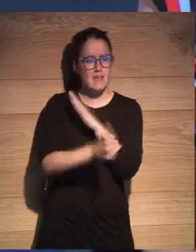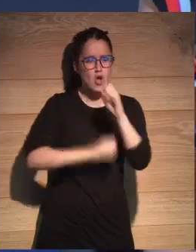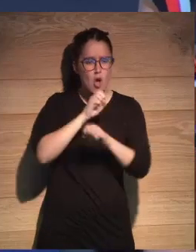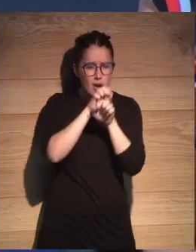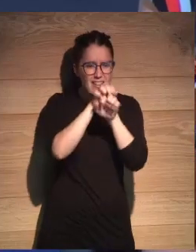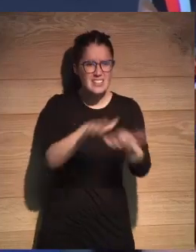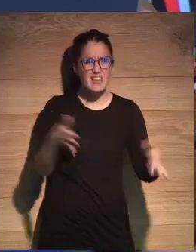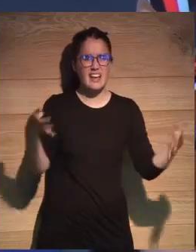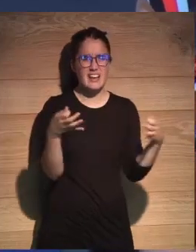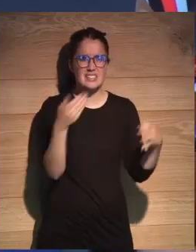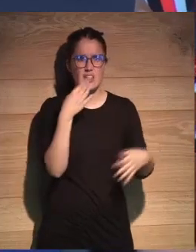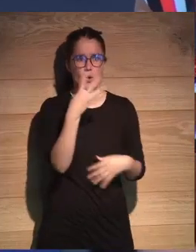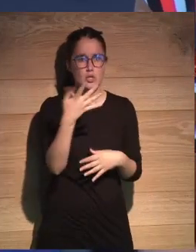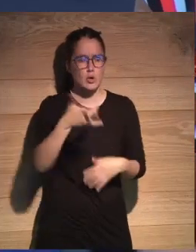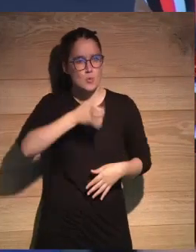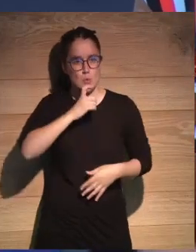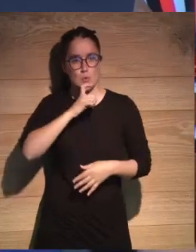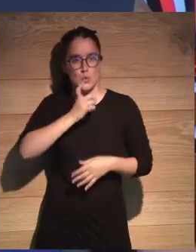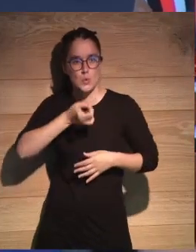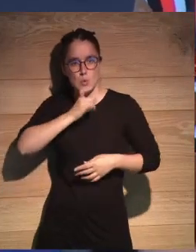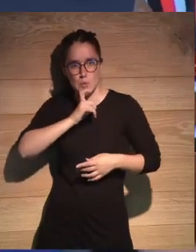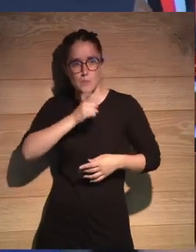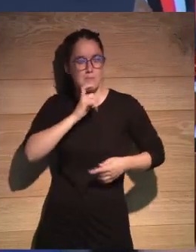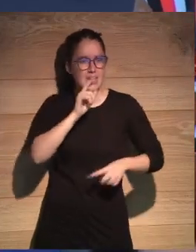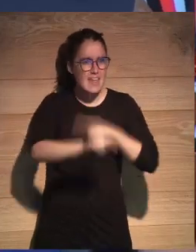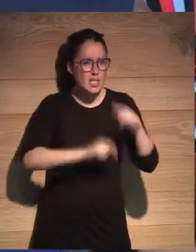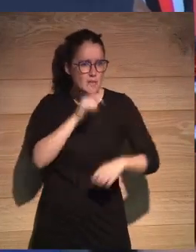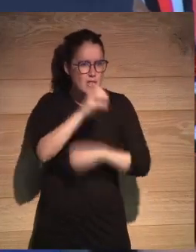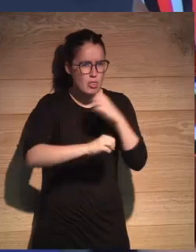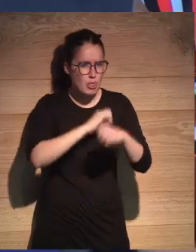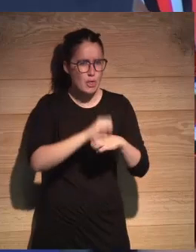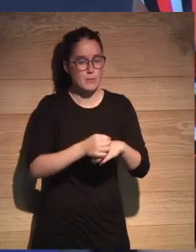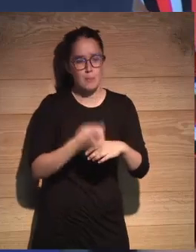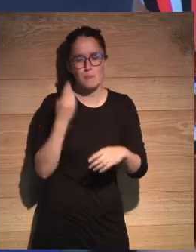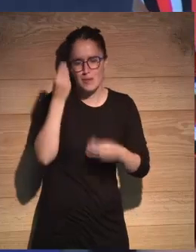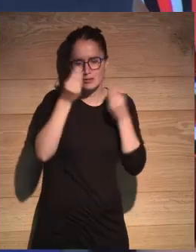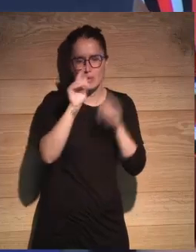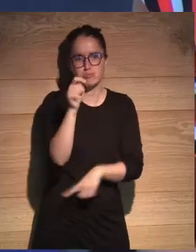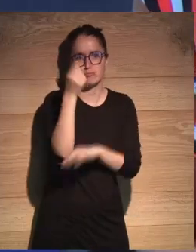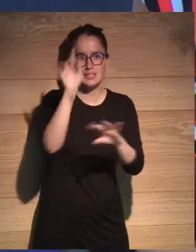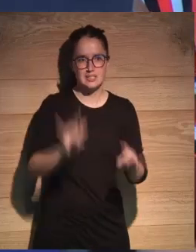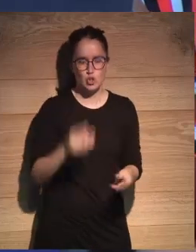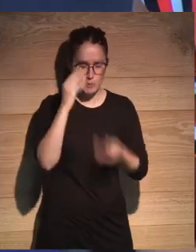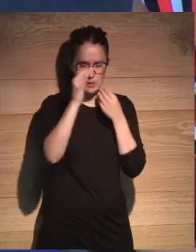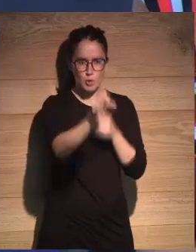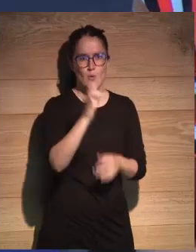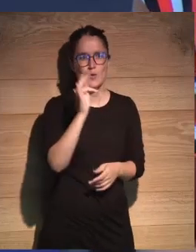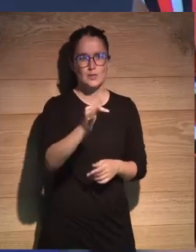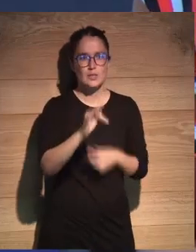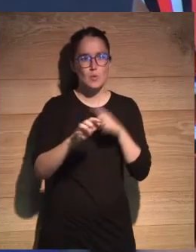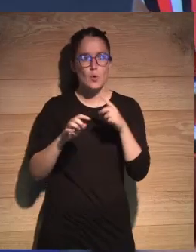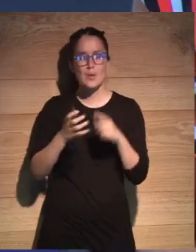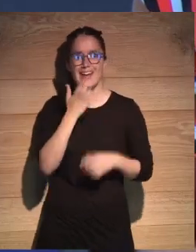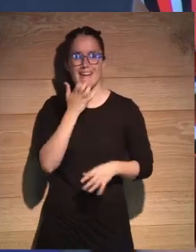5 años. Muy complejo. Pero creo que sí estamos llegando. Y entonces yo sí que tengo ese aspecto optimista. Hay